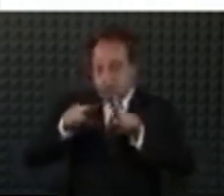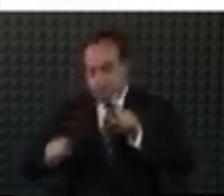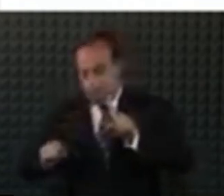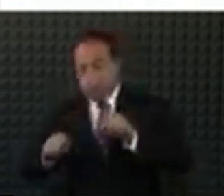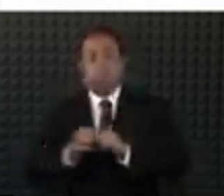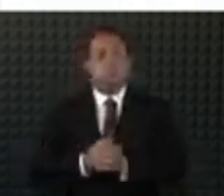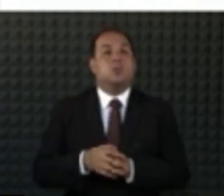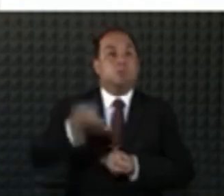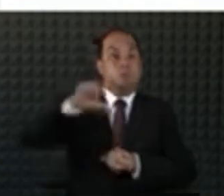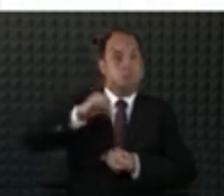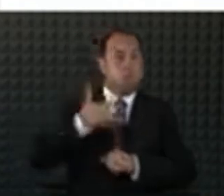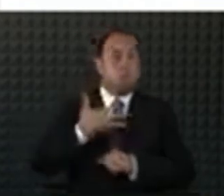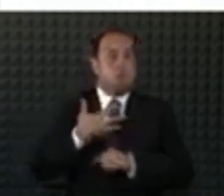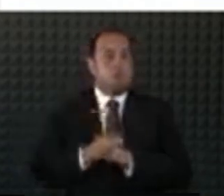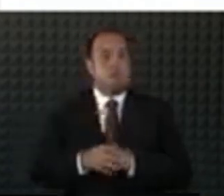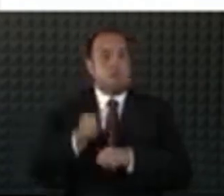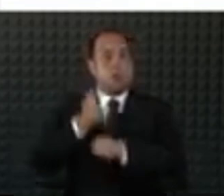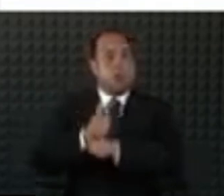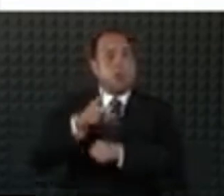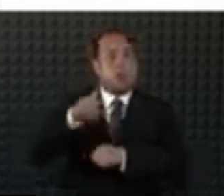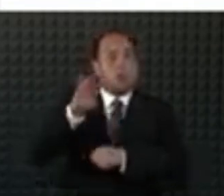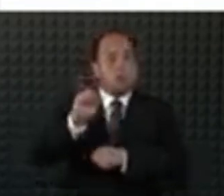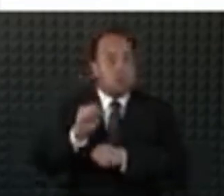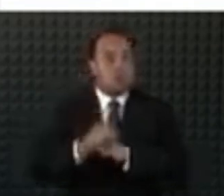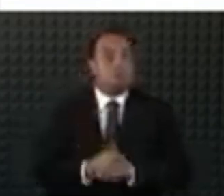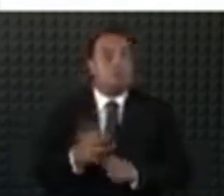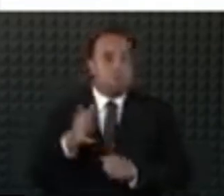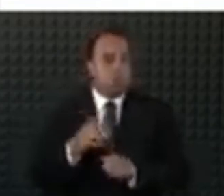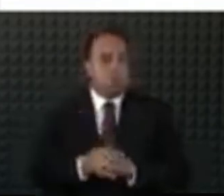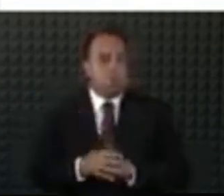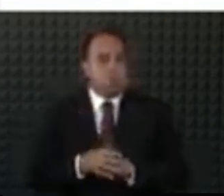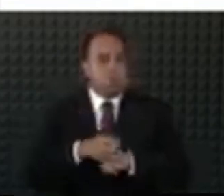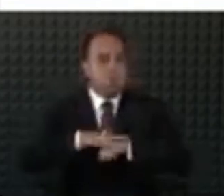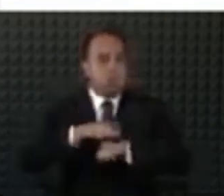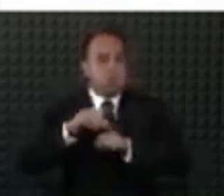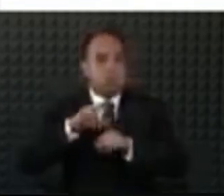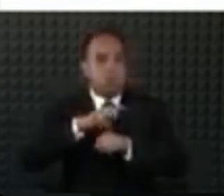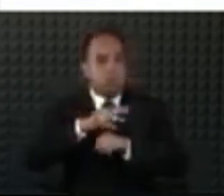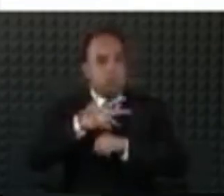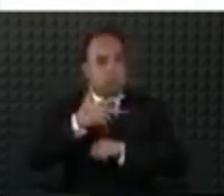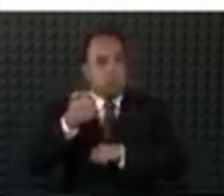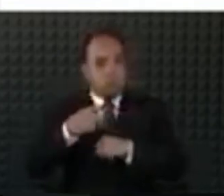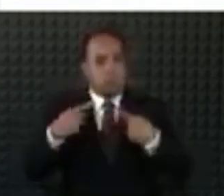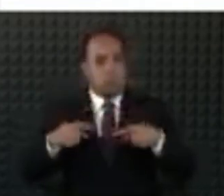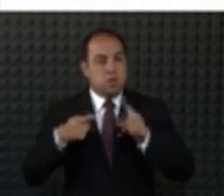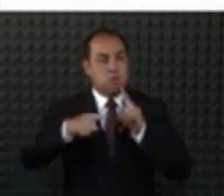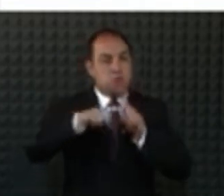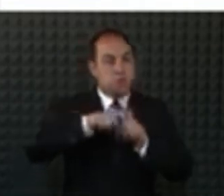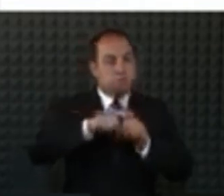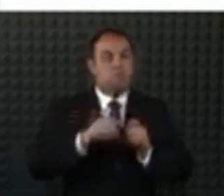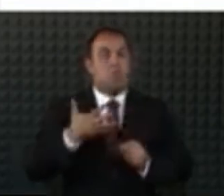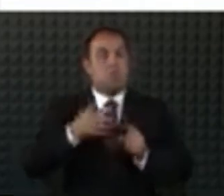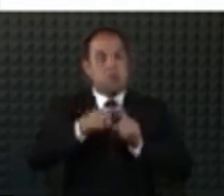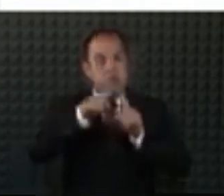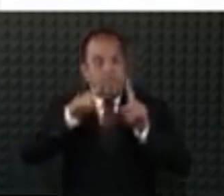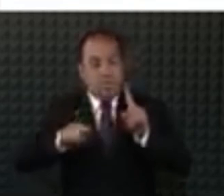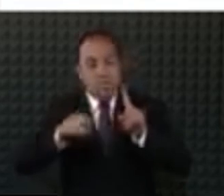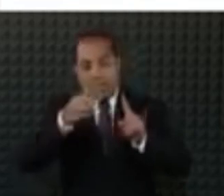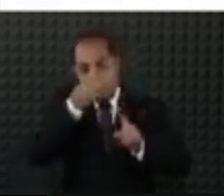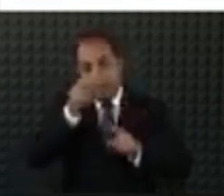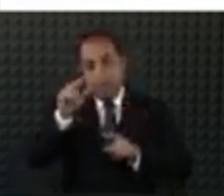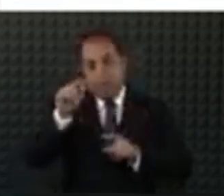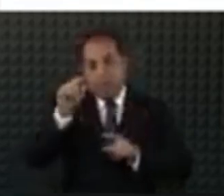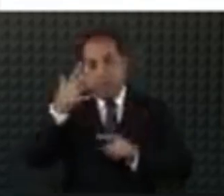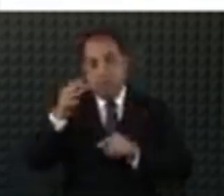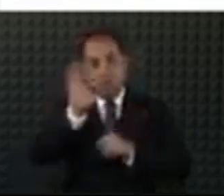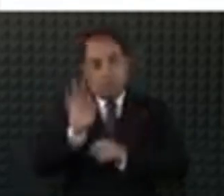hoy en promedio diario identificamos en kioscos ligeramente más de 800 personas positivas, que es una reducción de casi 75% ya